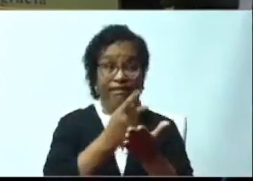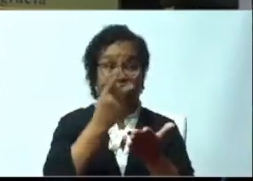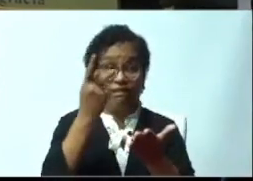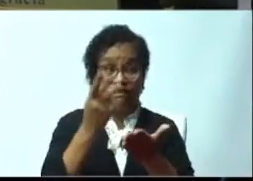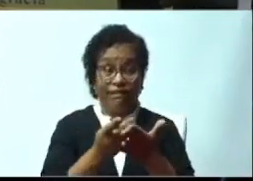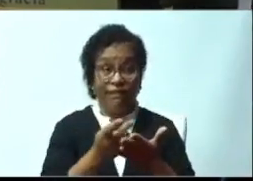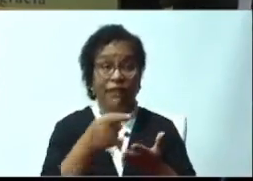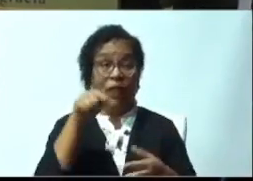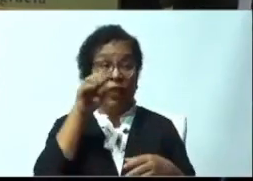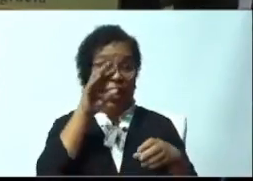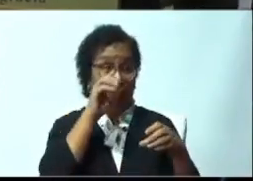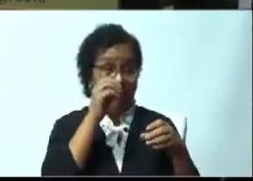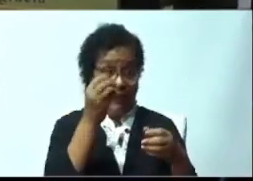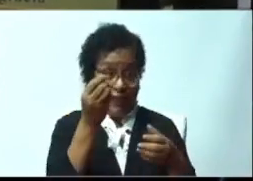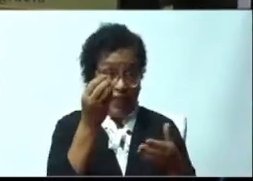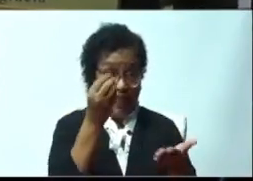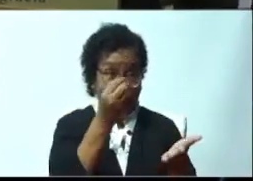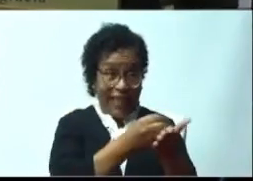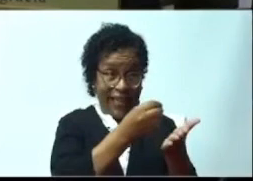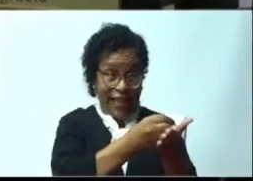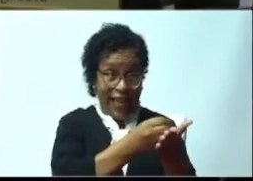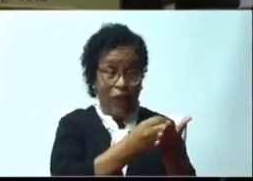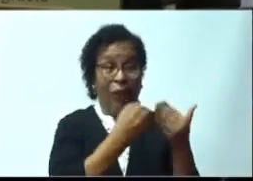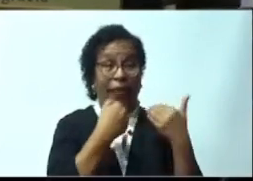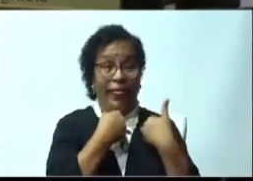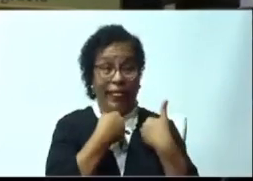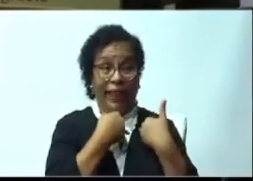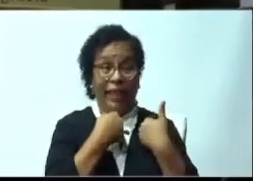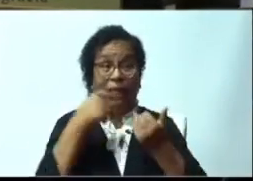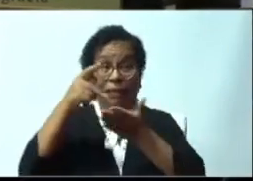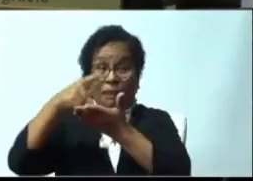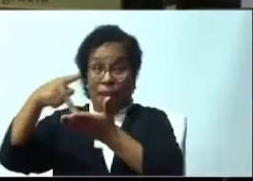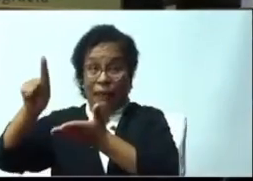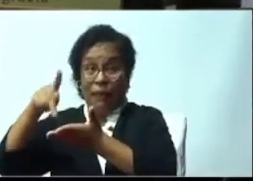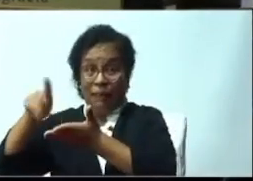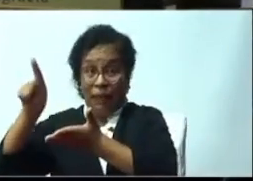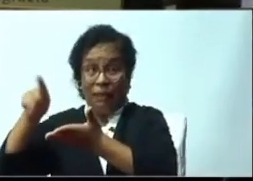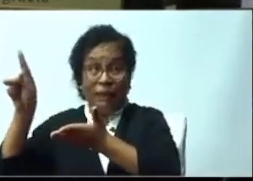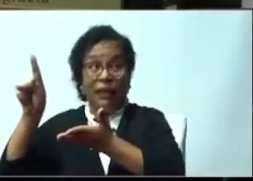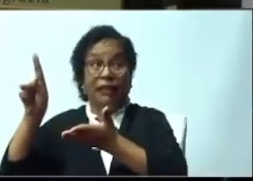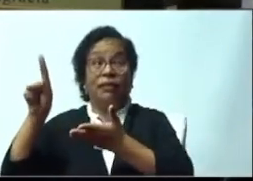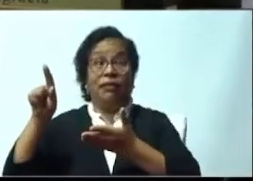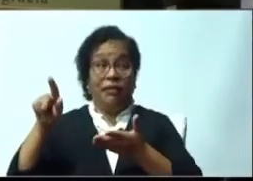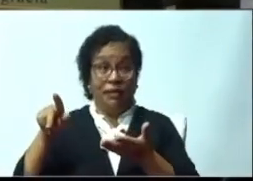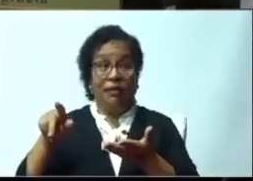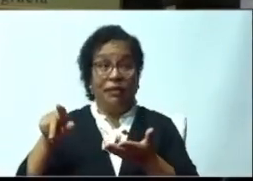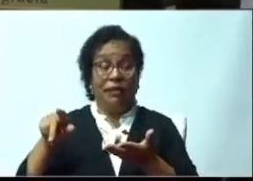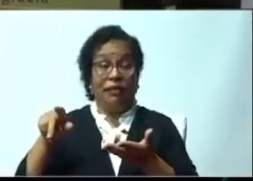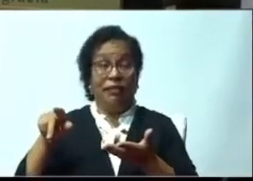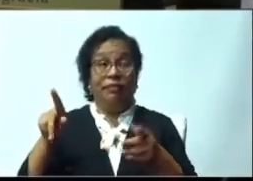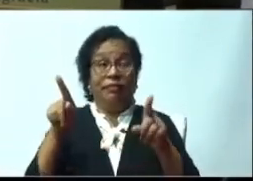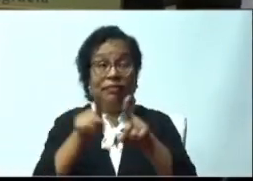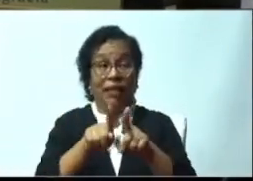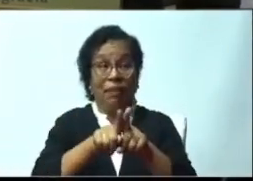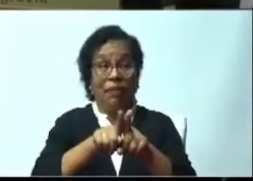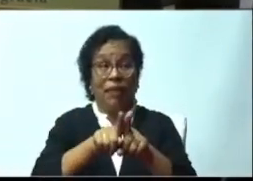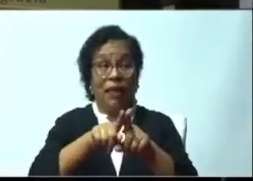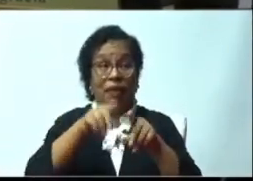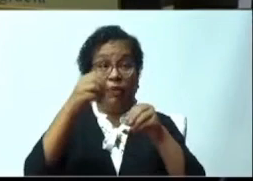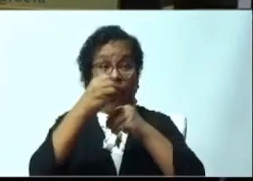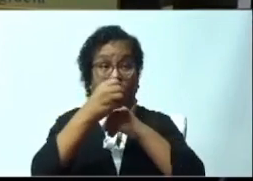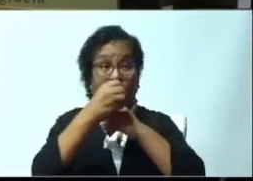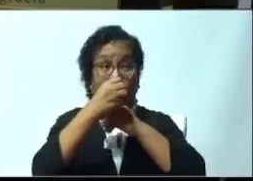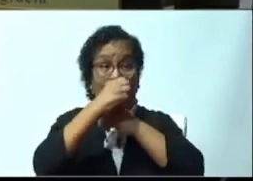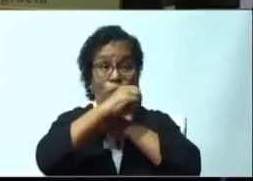gran parte incluso se ha ido a proporción de publicidad, más de 6.400 millones de pesos utiliza